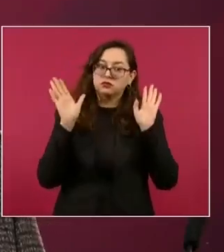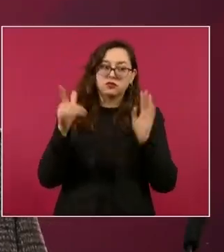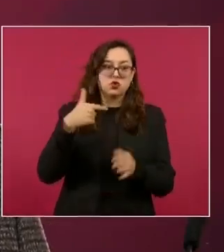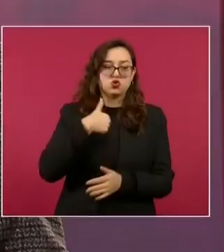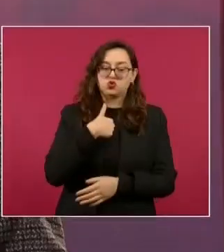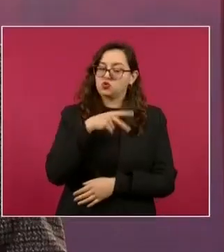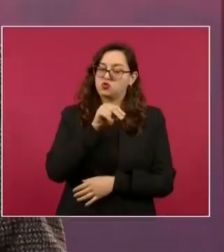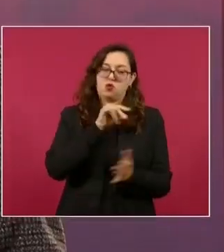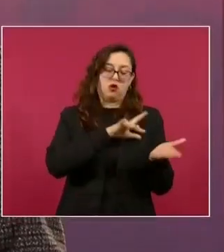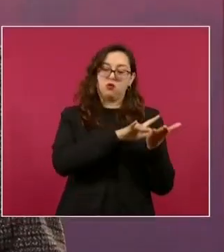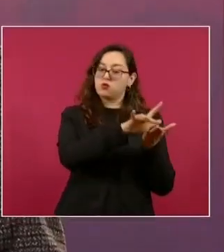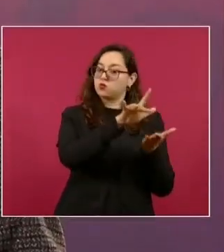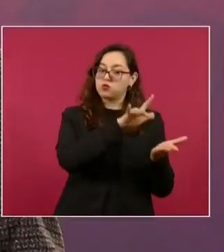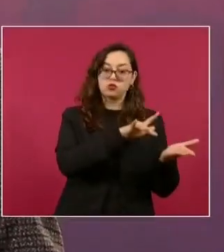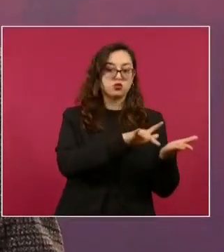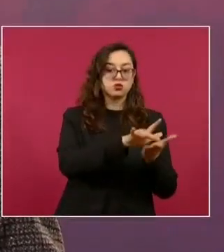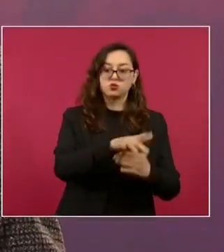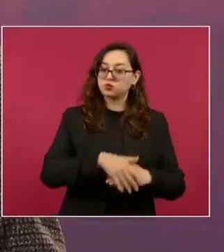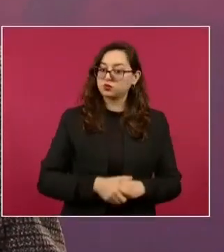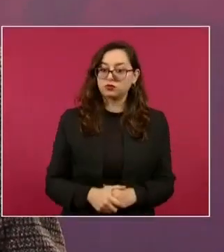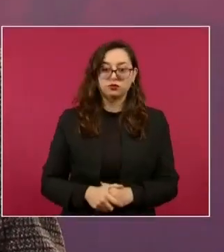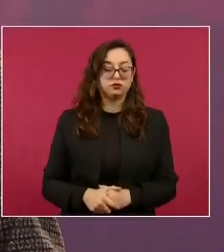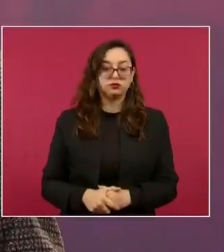apoyo a quien